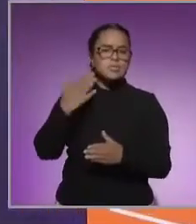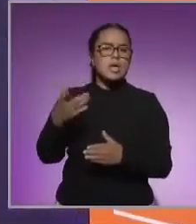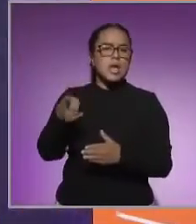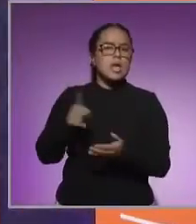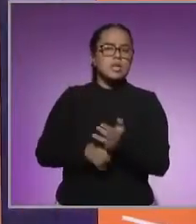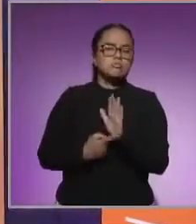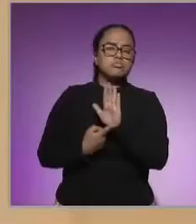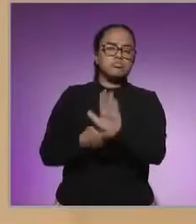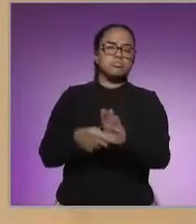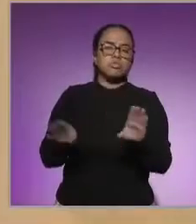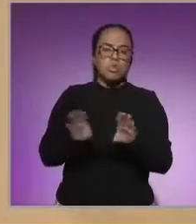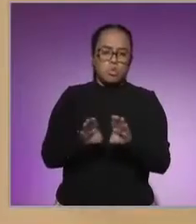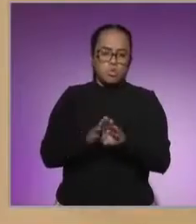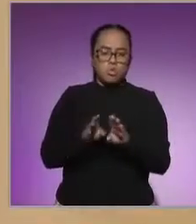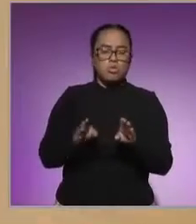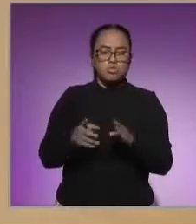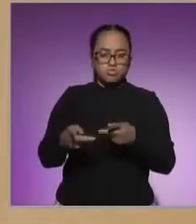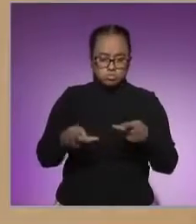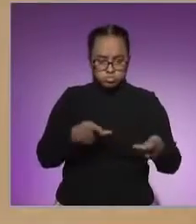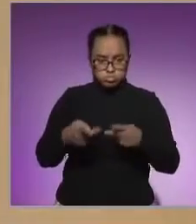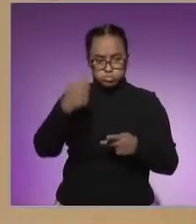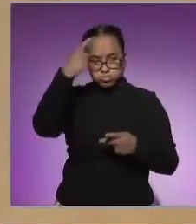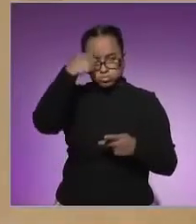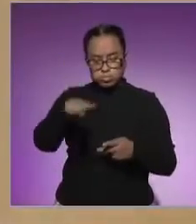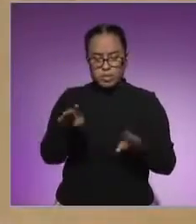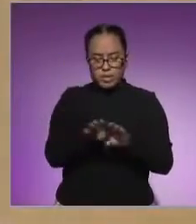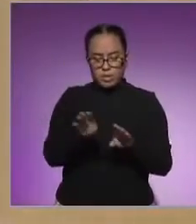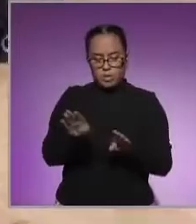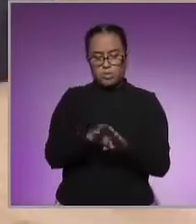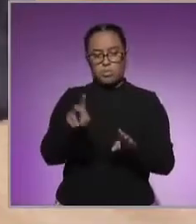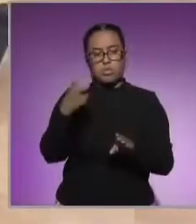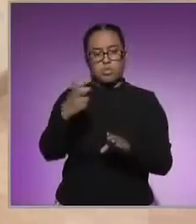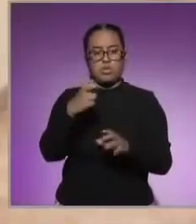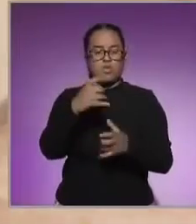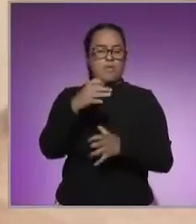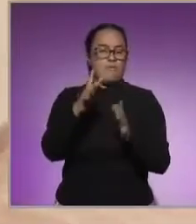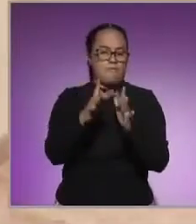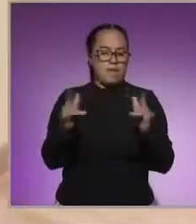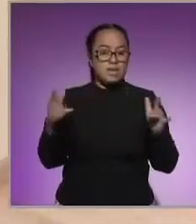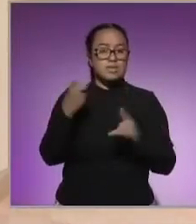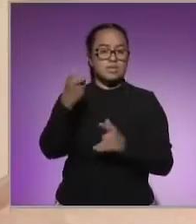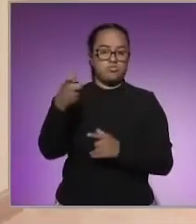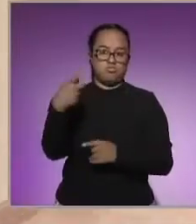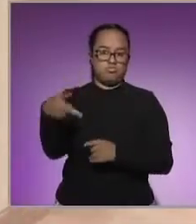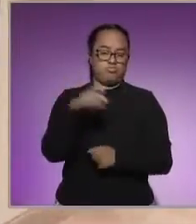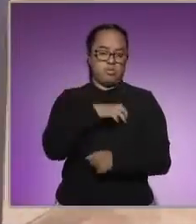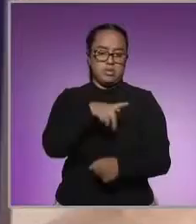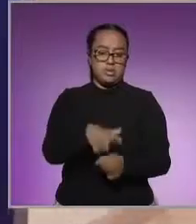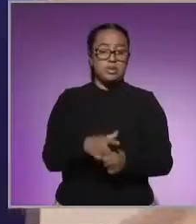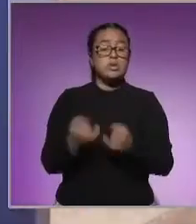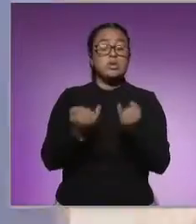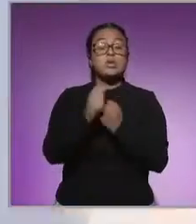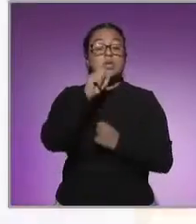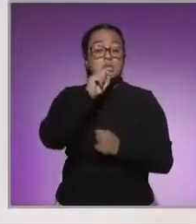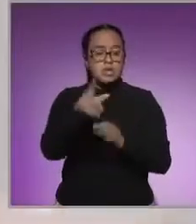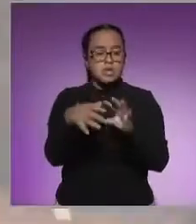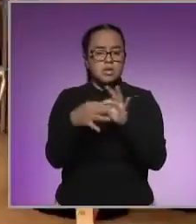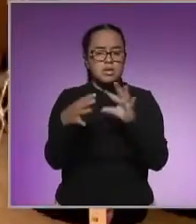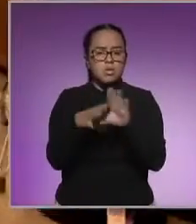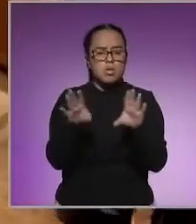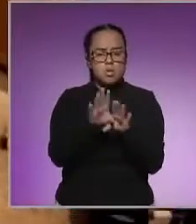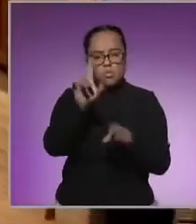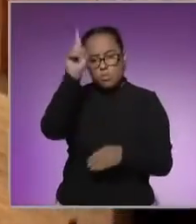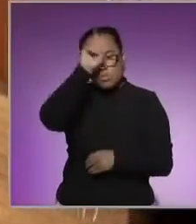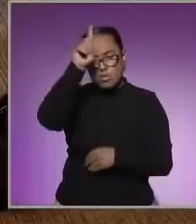nos enseñará la base que utiliza para sostener el corno francés hecha especialmente para él y compartirá con nosotros algunas recomendaciones